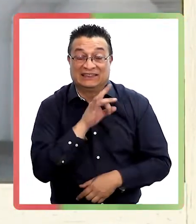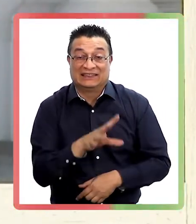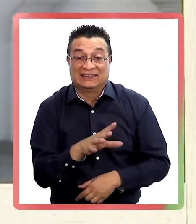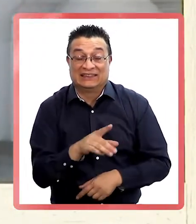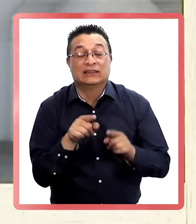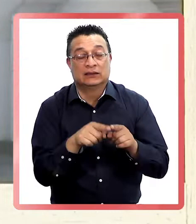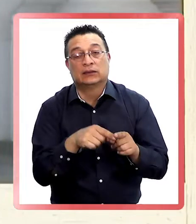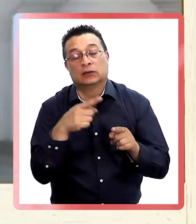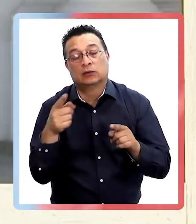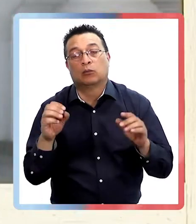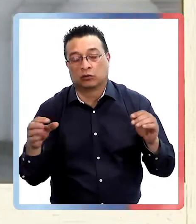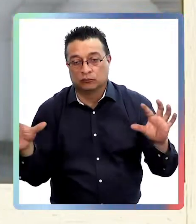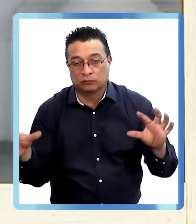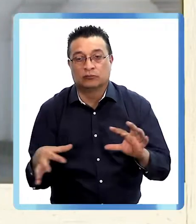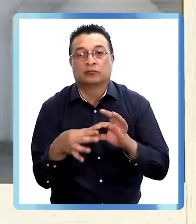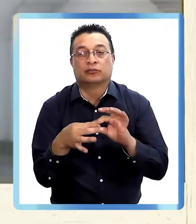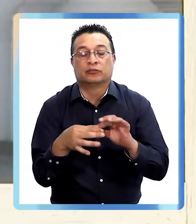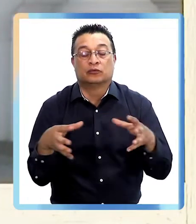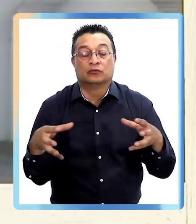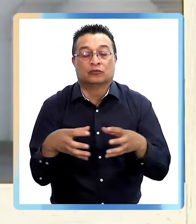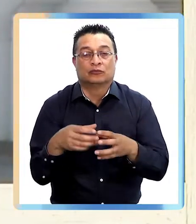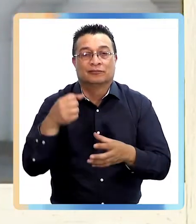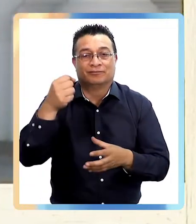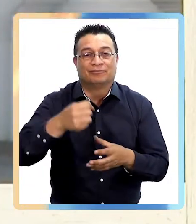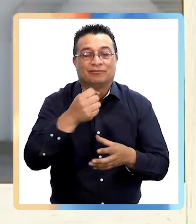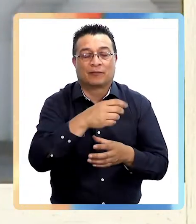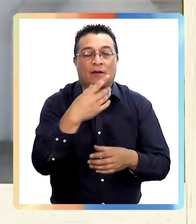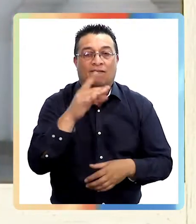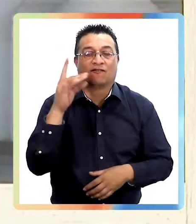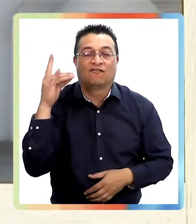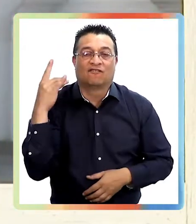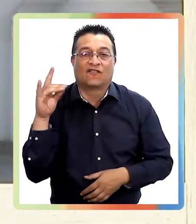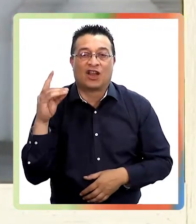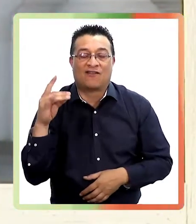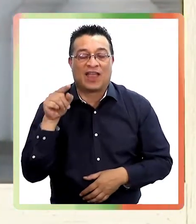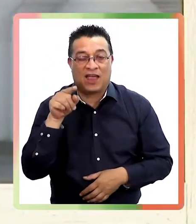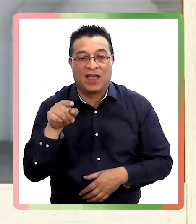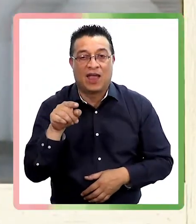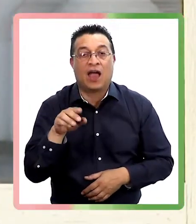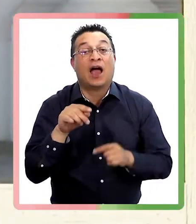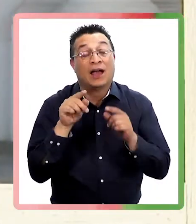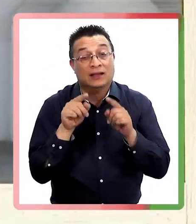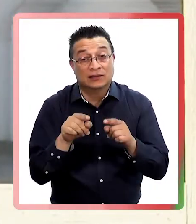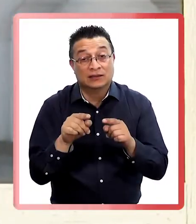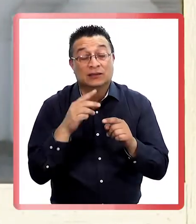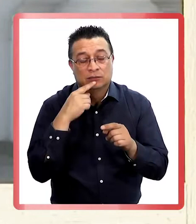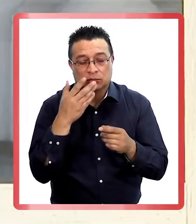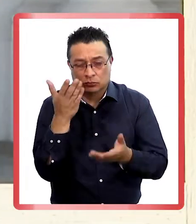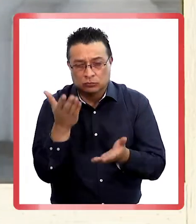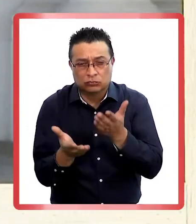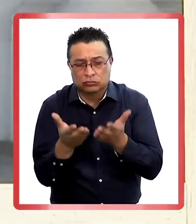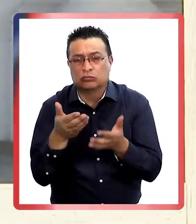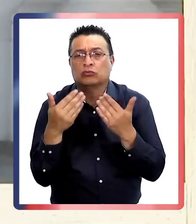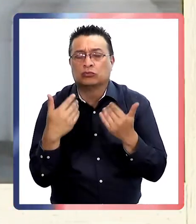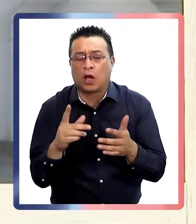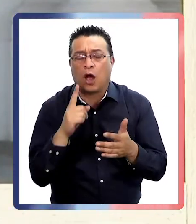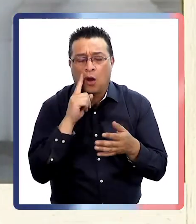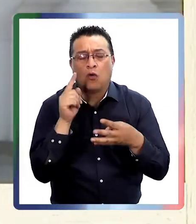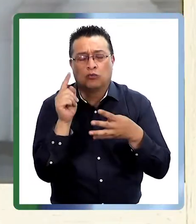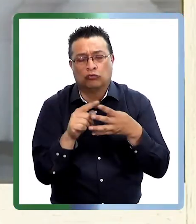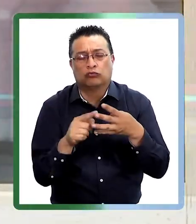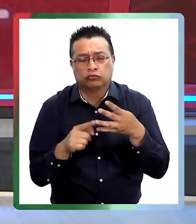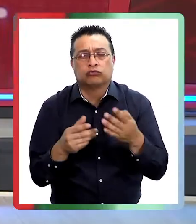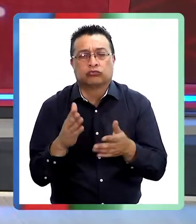chileno para poder conectarse con bandas criminales desde el lado boliviano. Esto es algo que lo tenemos medido y lo tenemos también acreditado en